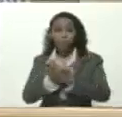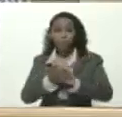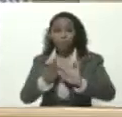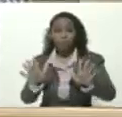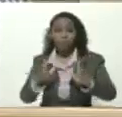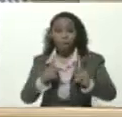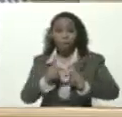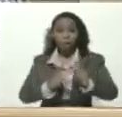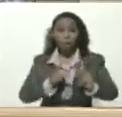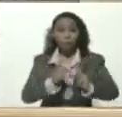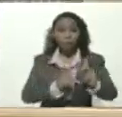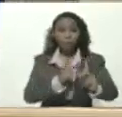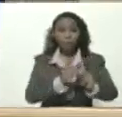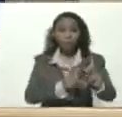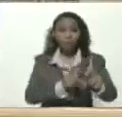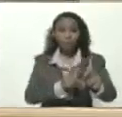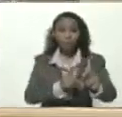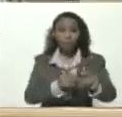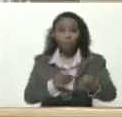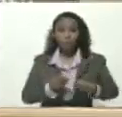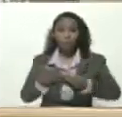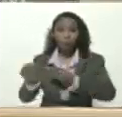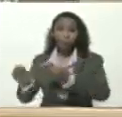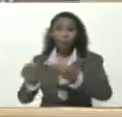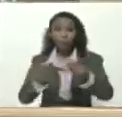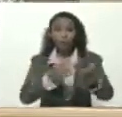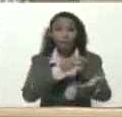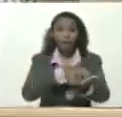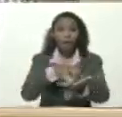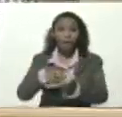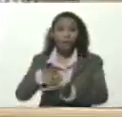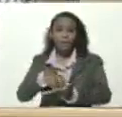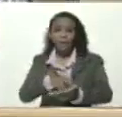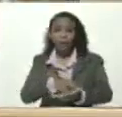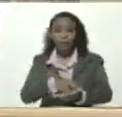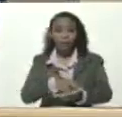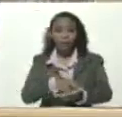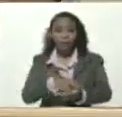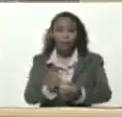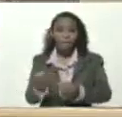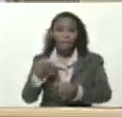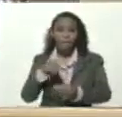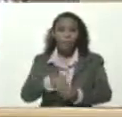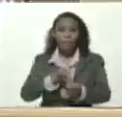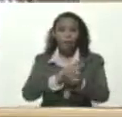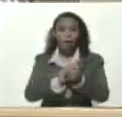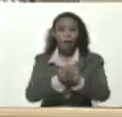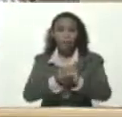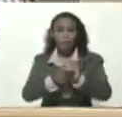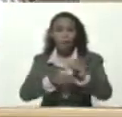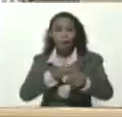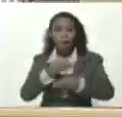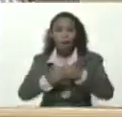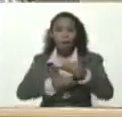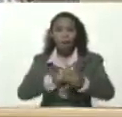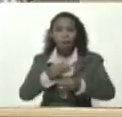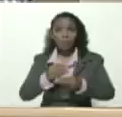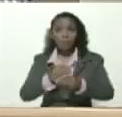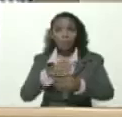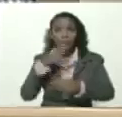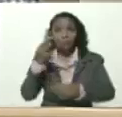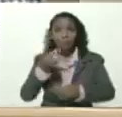producidas, despachadas, que están en los estados, puedan incorporar cambios que se hacen,